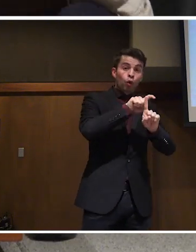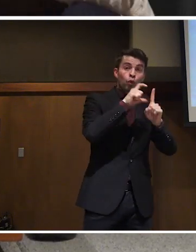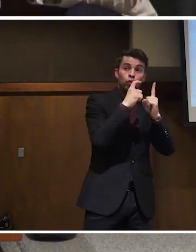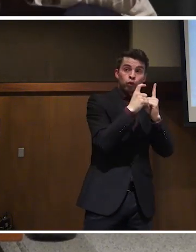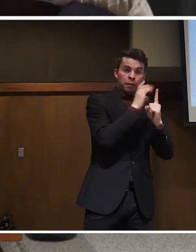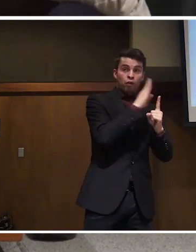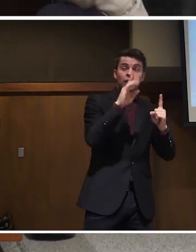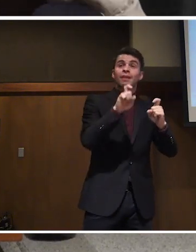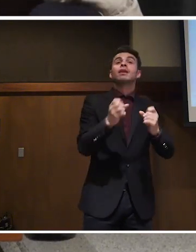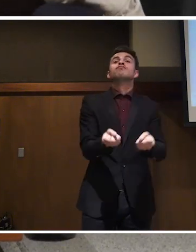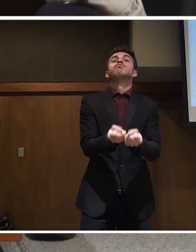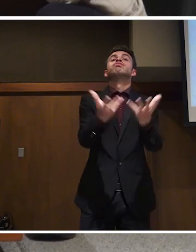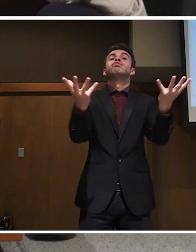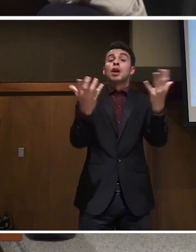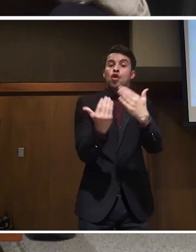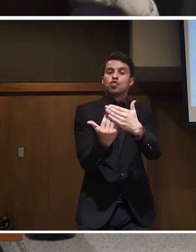desapareciendo?